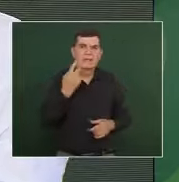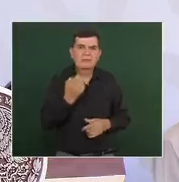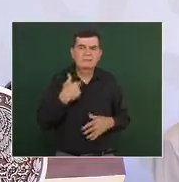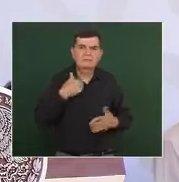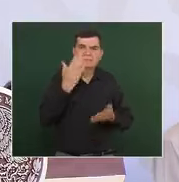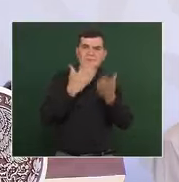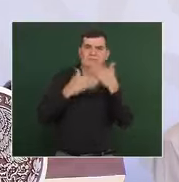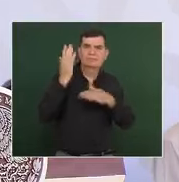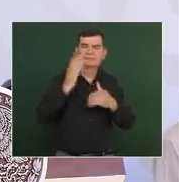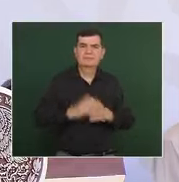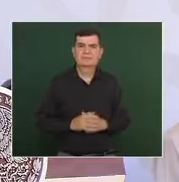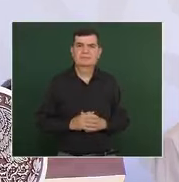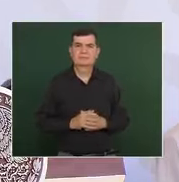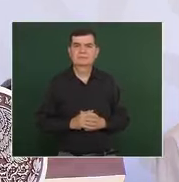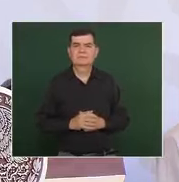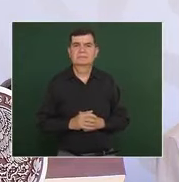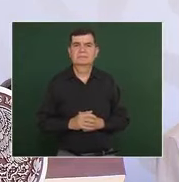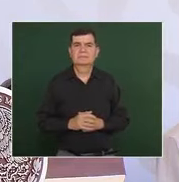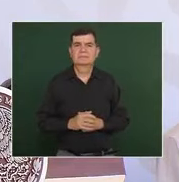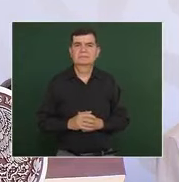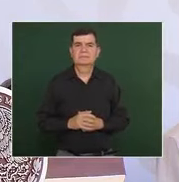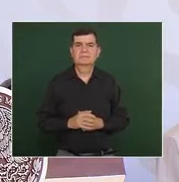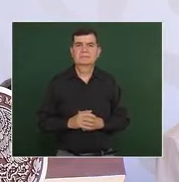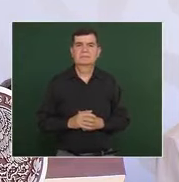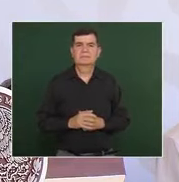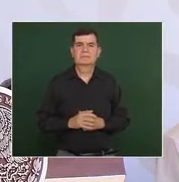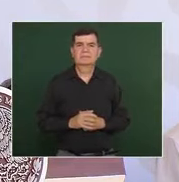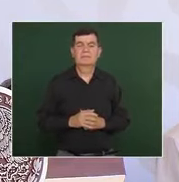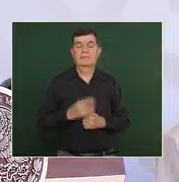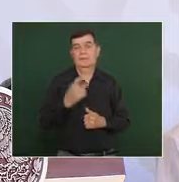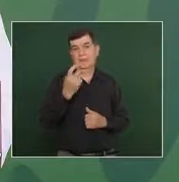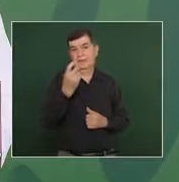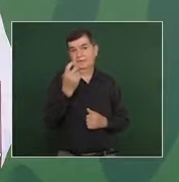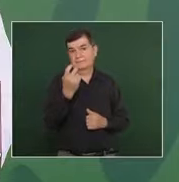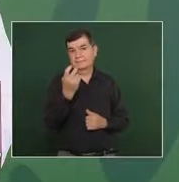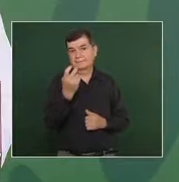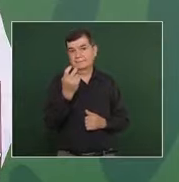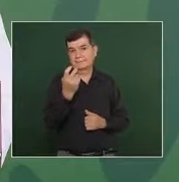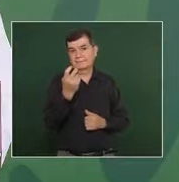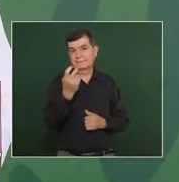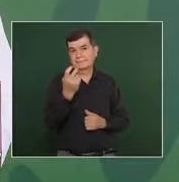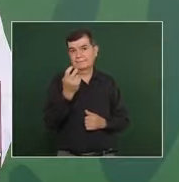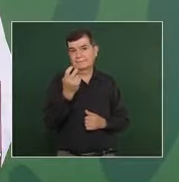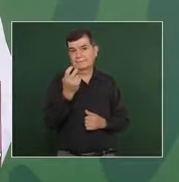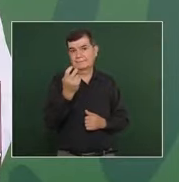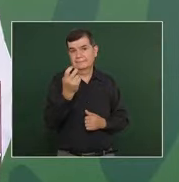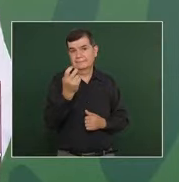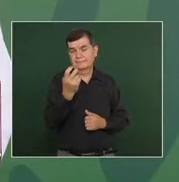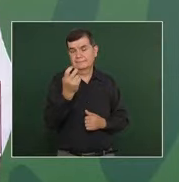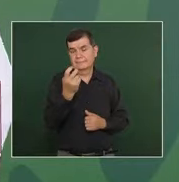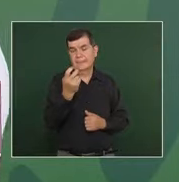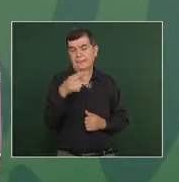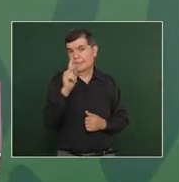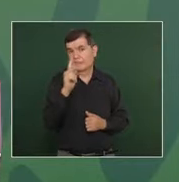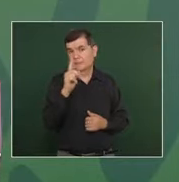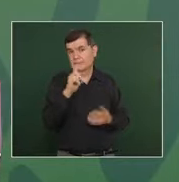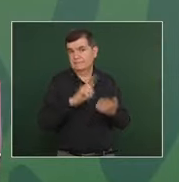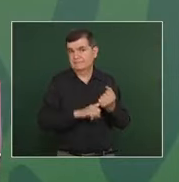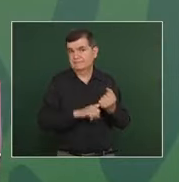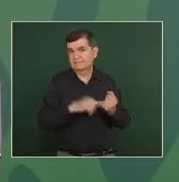Entonces, pero los mexicanos